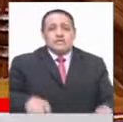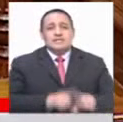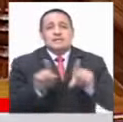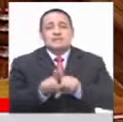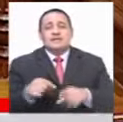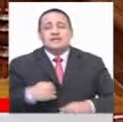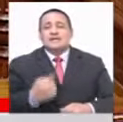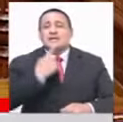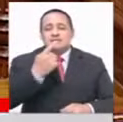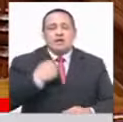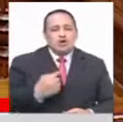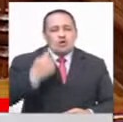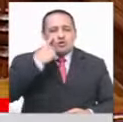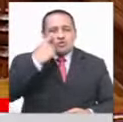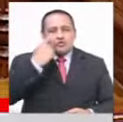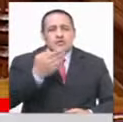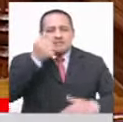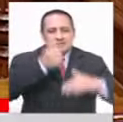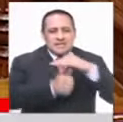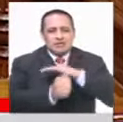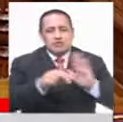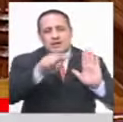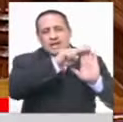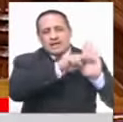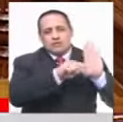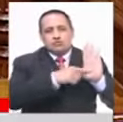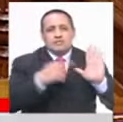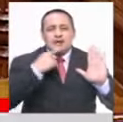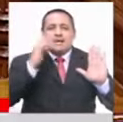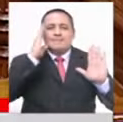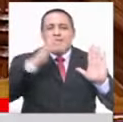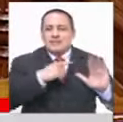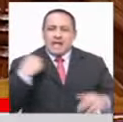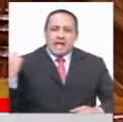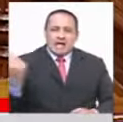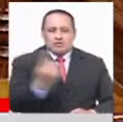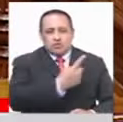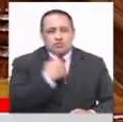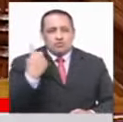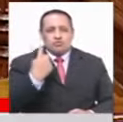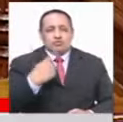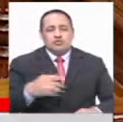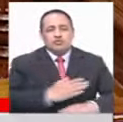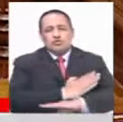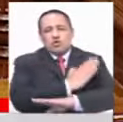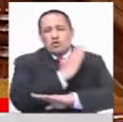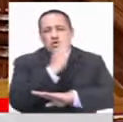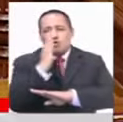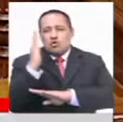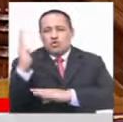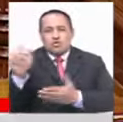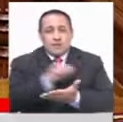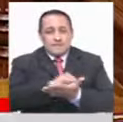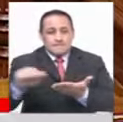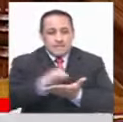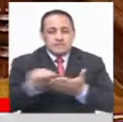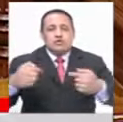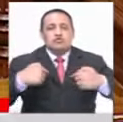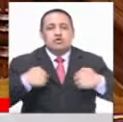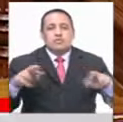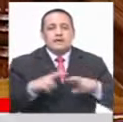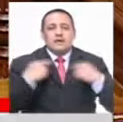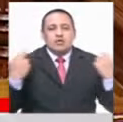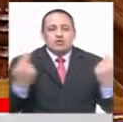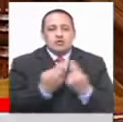están reconocidas en las normas que nos rigen a todos. A lo largo de estos meses me he reunido